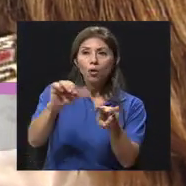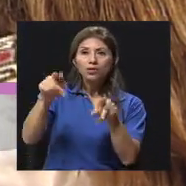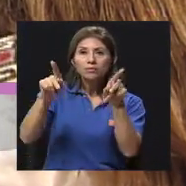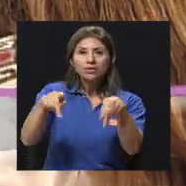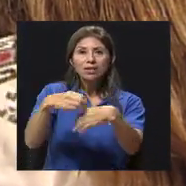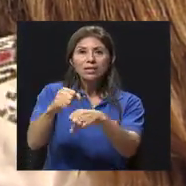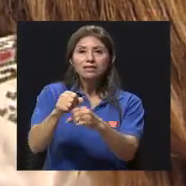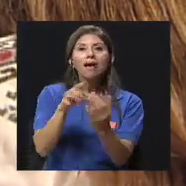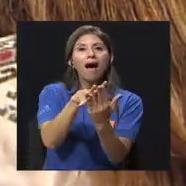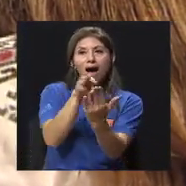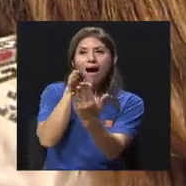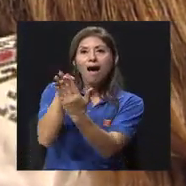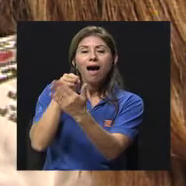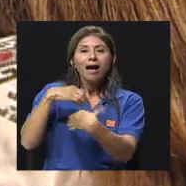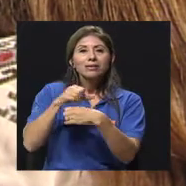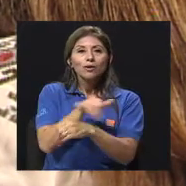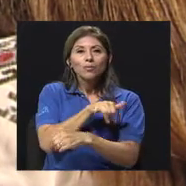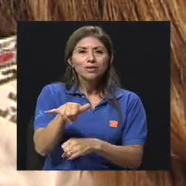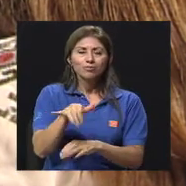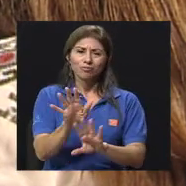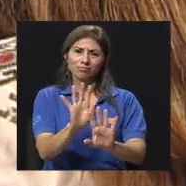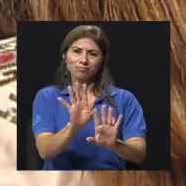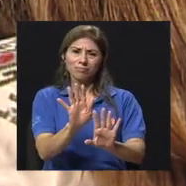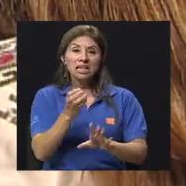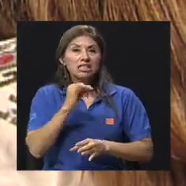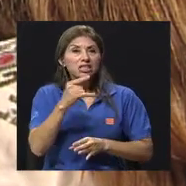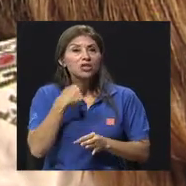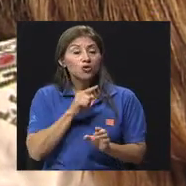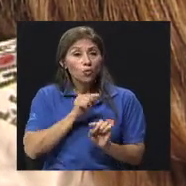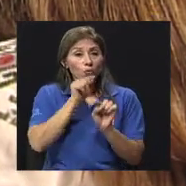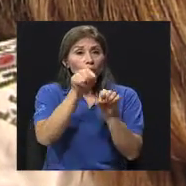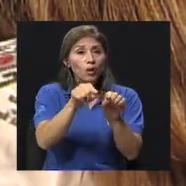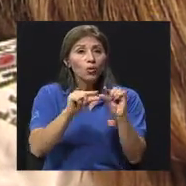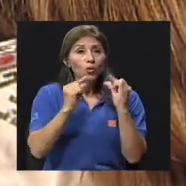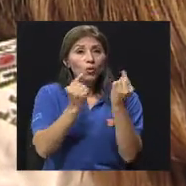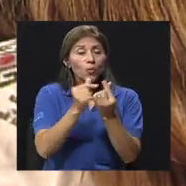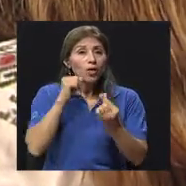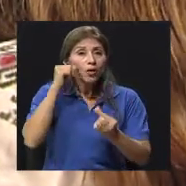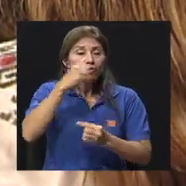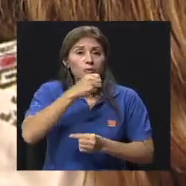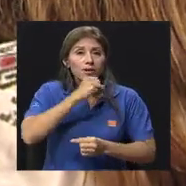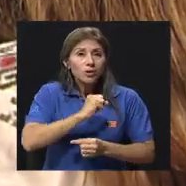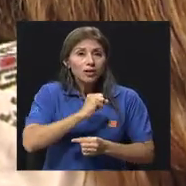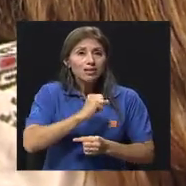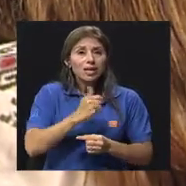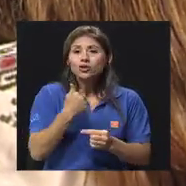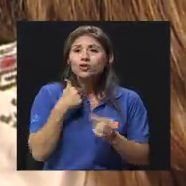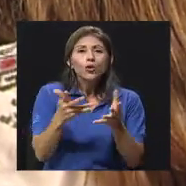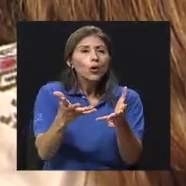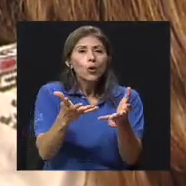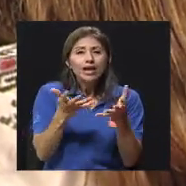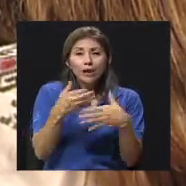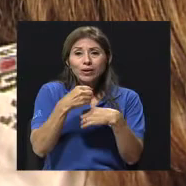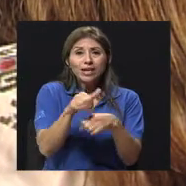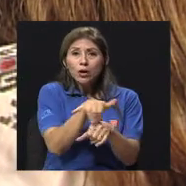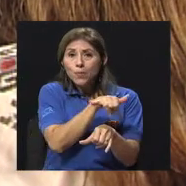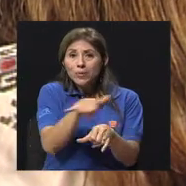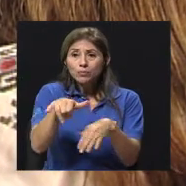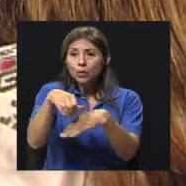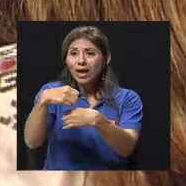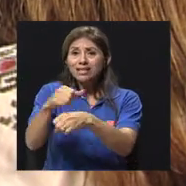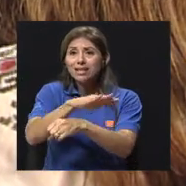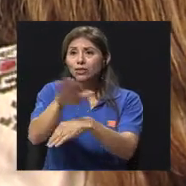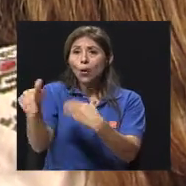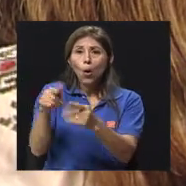ellos. Si yo estoy en un grupo de adultos mayores y yo quiero hacer otra cosa, tengo derecho a hablarlo. Tengo derecho a decir, no quiero hacer tal cosa, quiero hacer